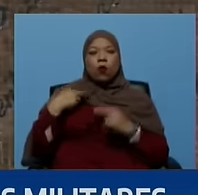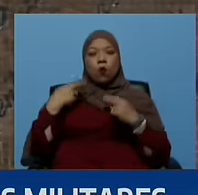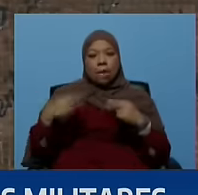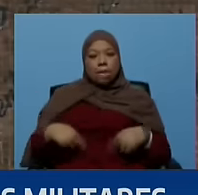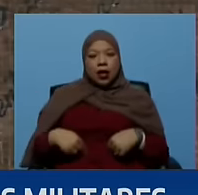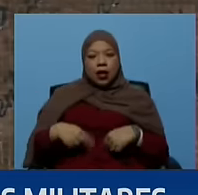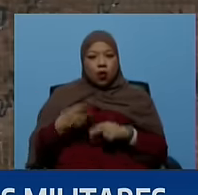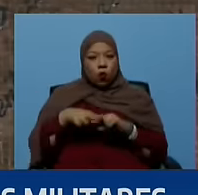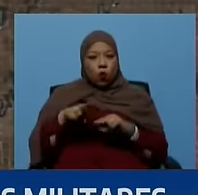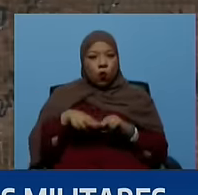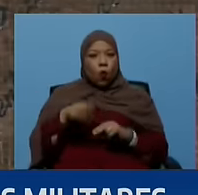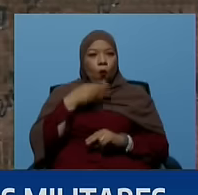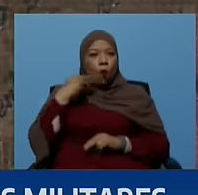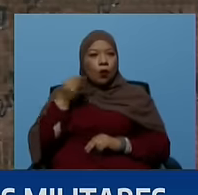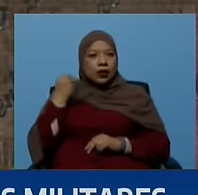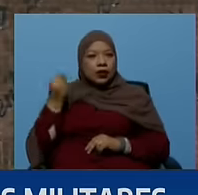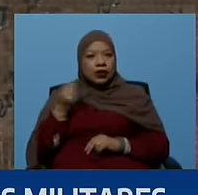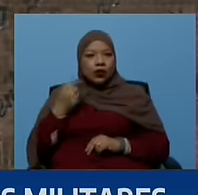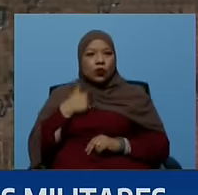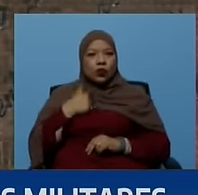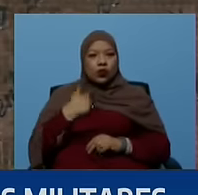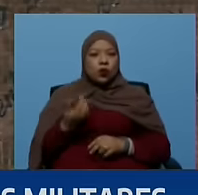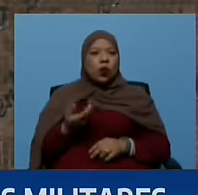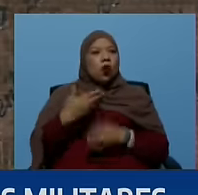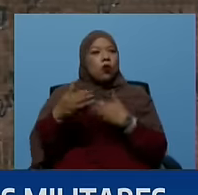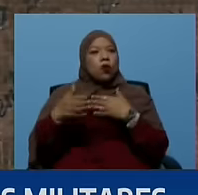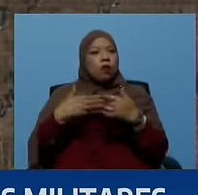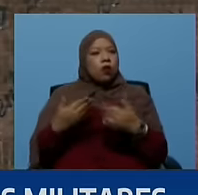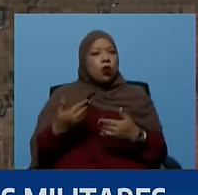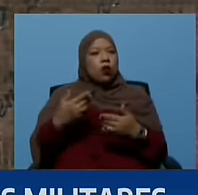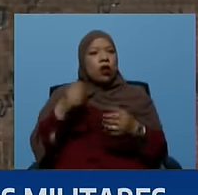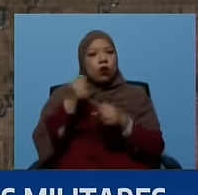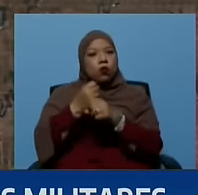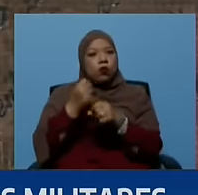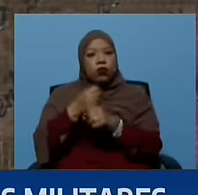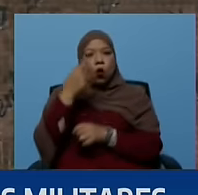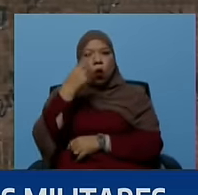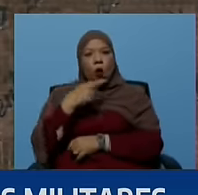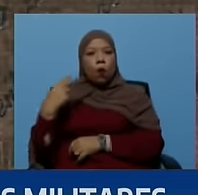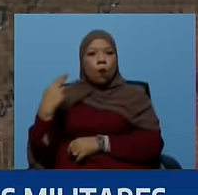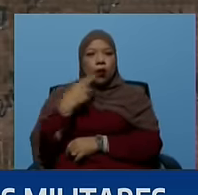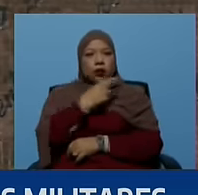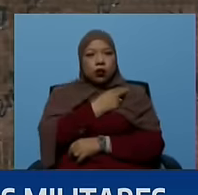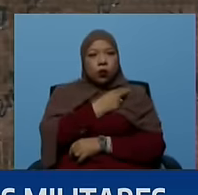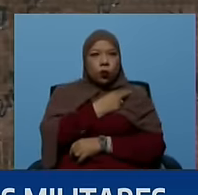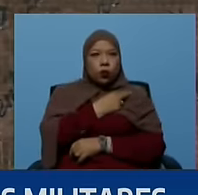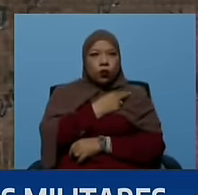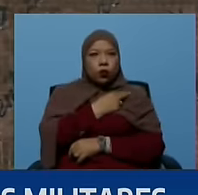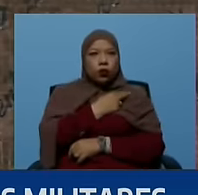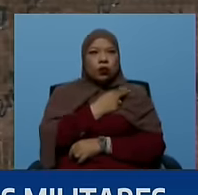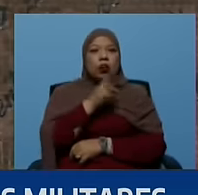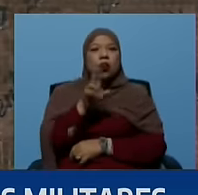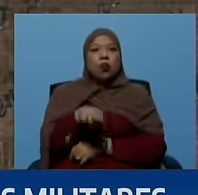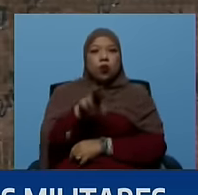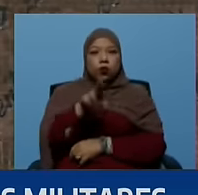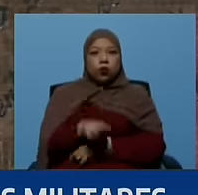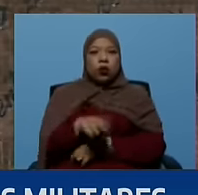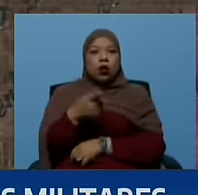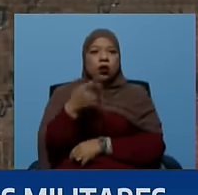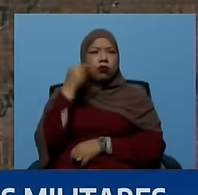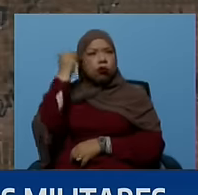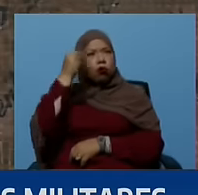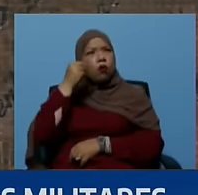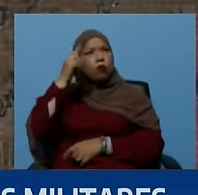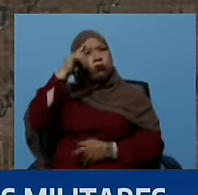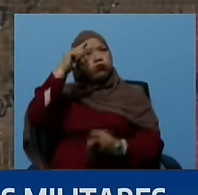humano Más allá de los cargos que he podido ocupar el cual nunca aspiré a